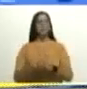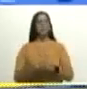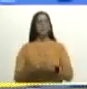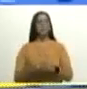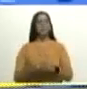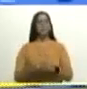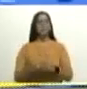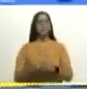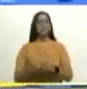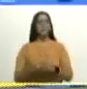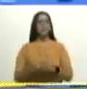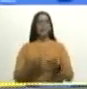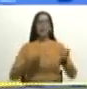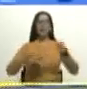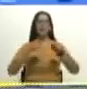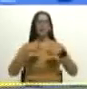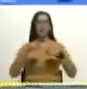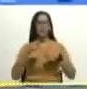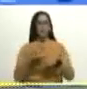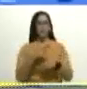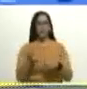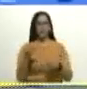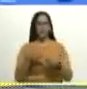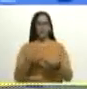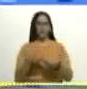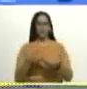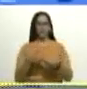en las exportaciones no petroleras.